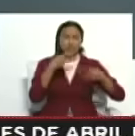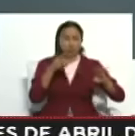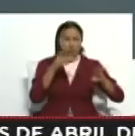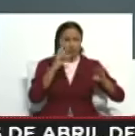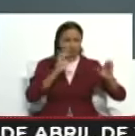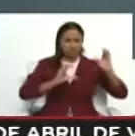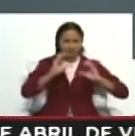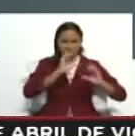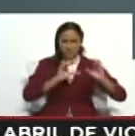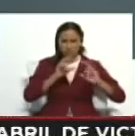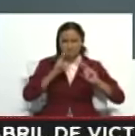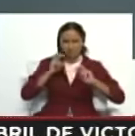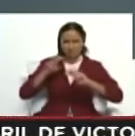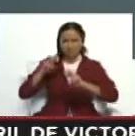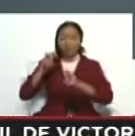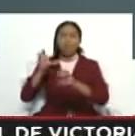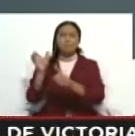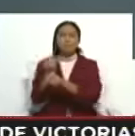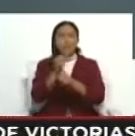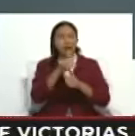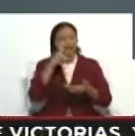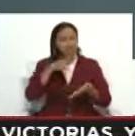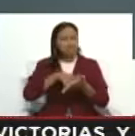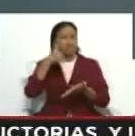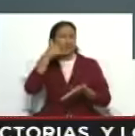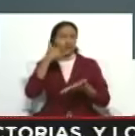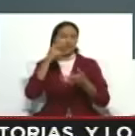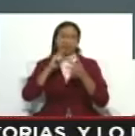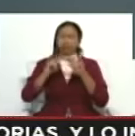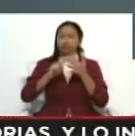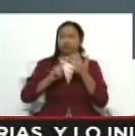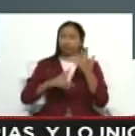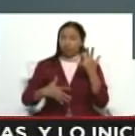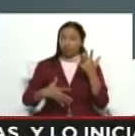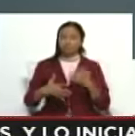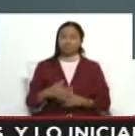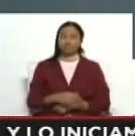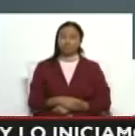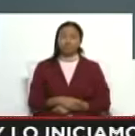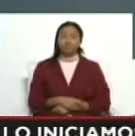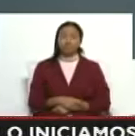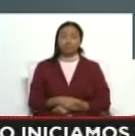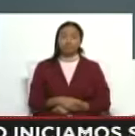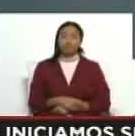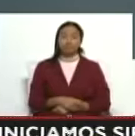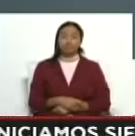órganos auxiliares. Está rozagante el señor